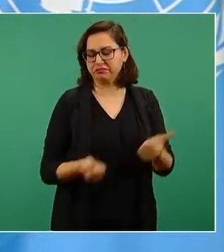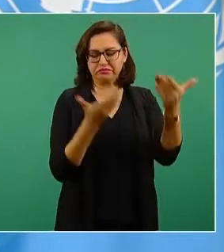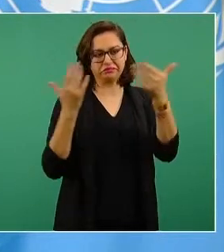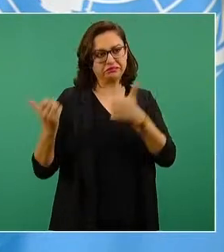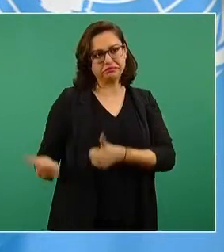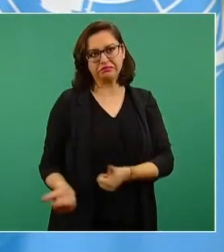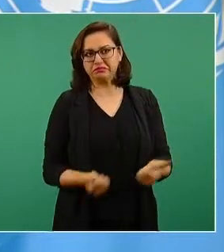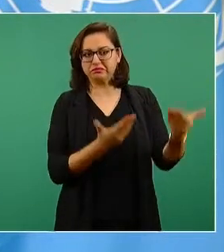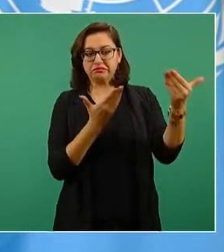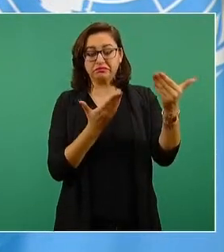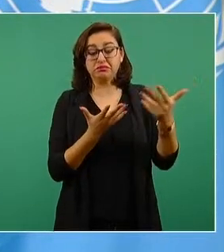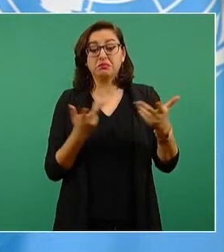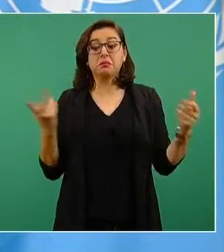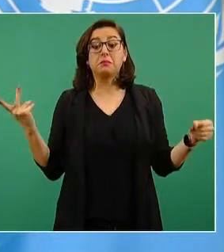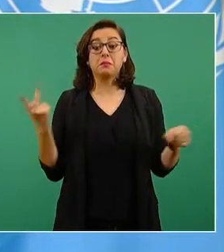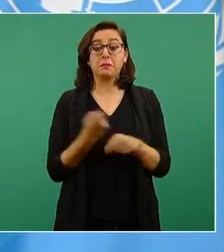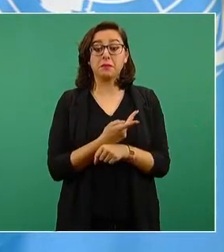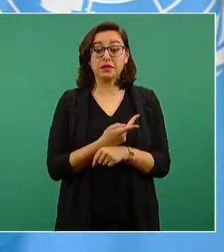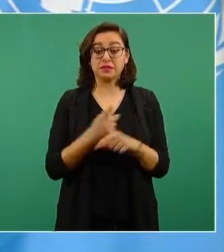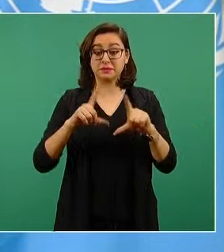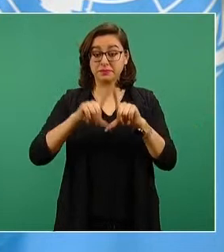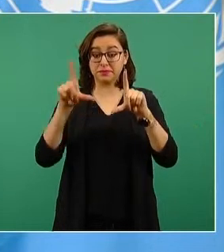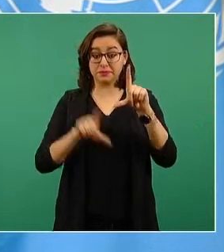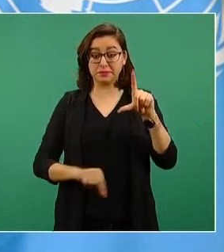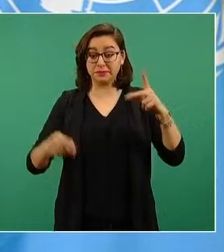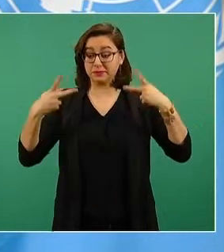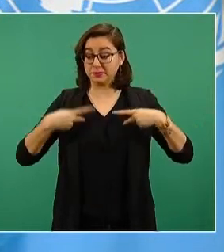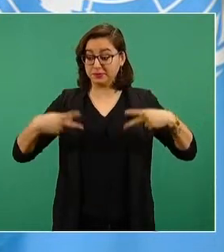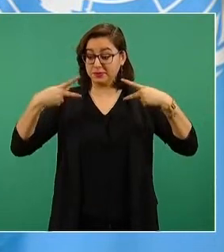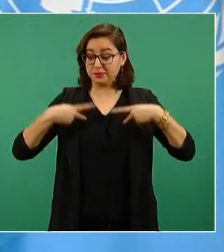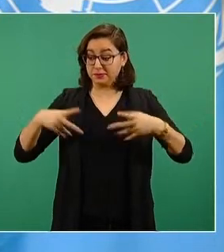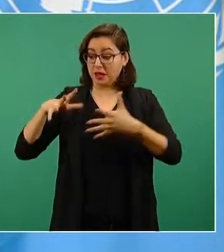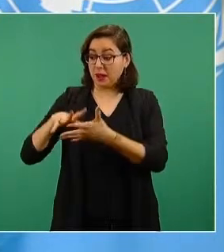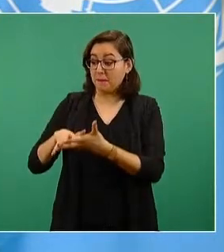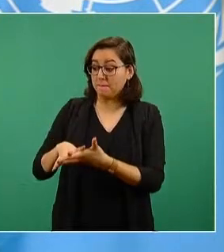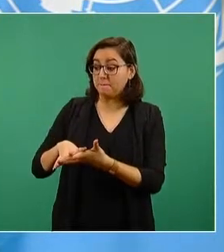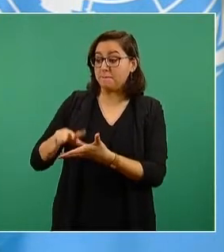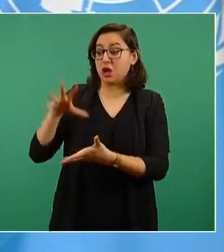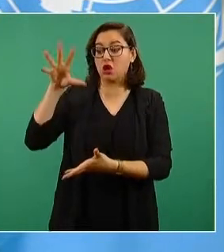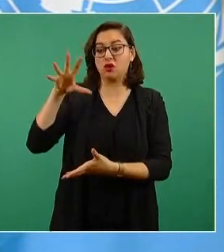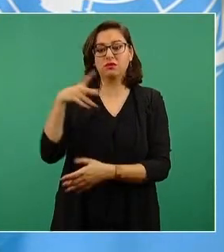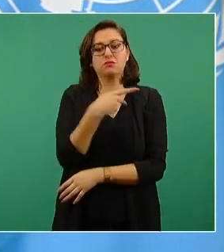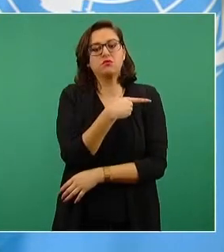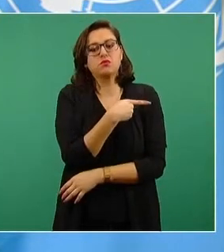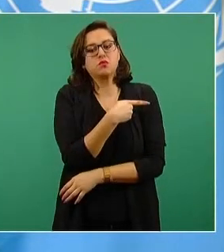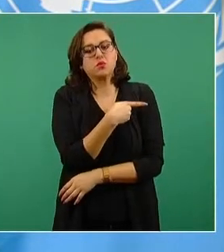a la inmensa mayoría de mexicanos, hombres y mujeres.